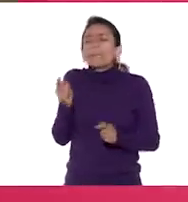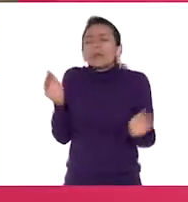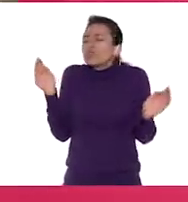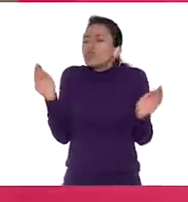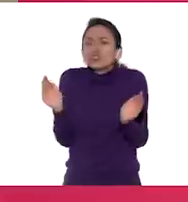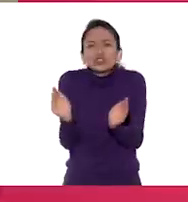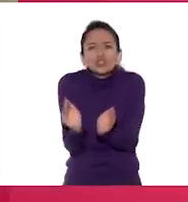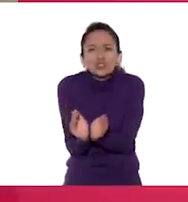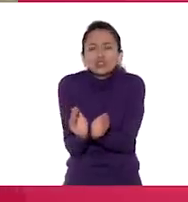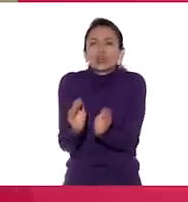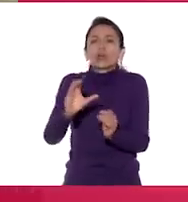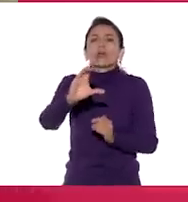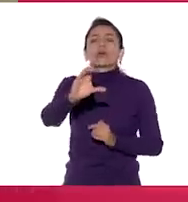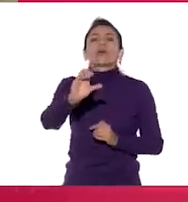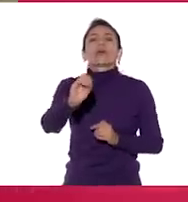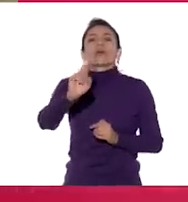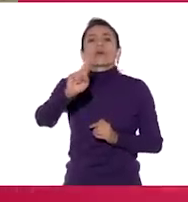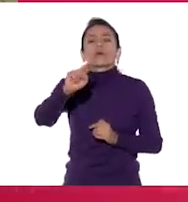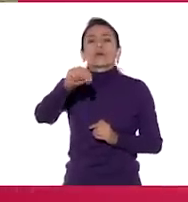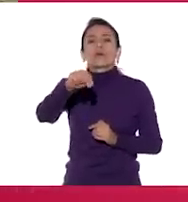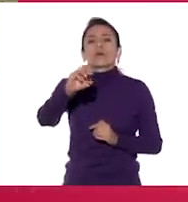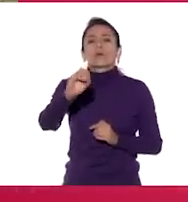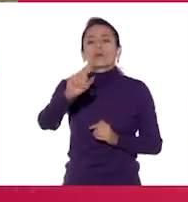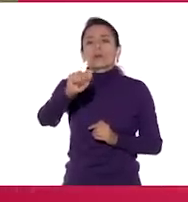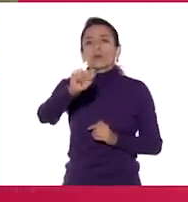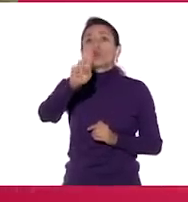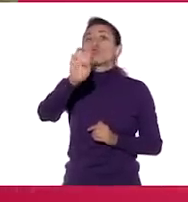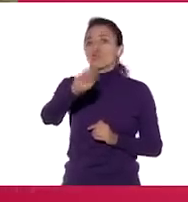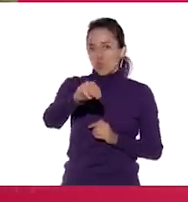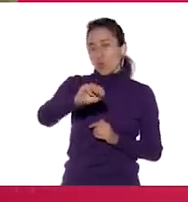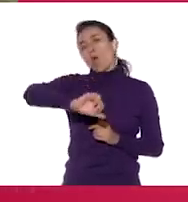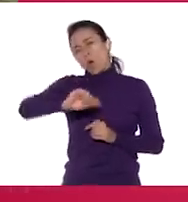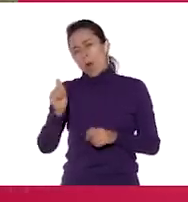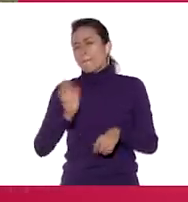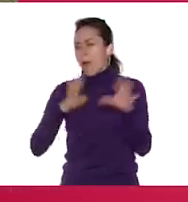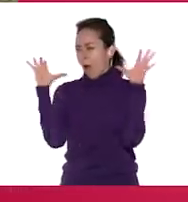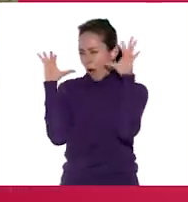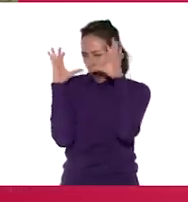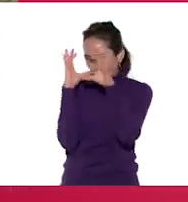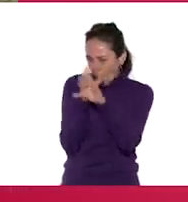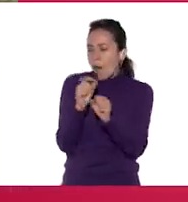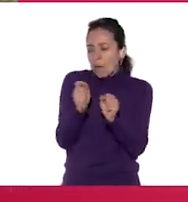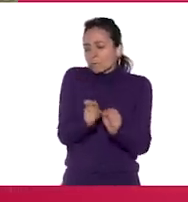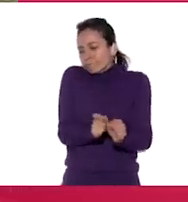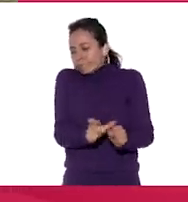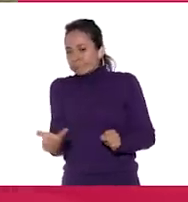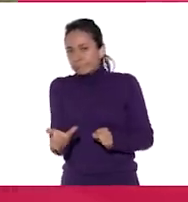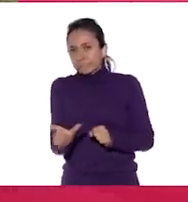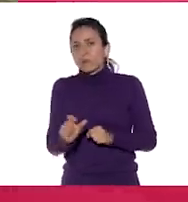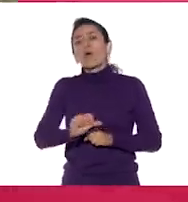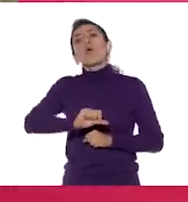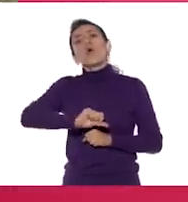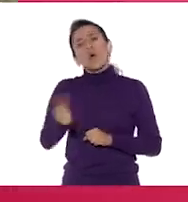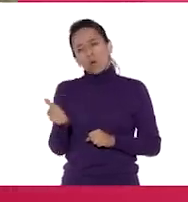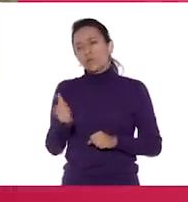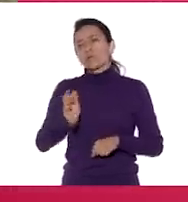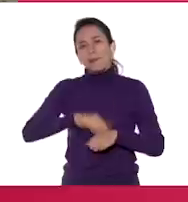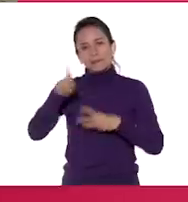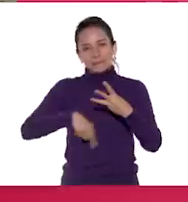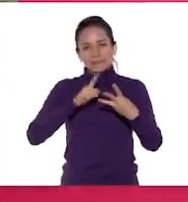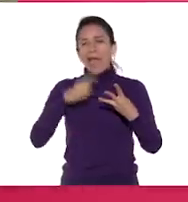llama Phenosoma cornutum. Hay otra que es un poco más oscura, que se llama Phenosoma orbicularis, es más grande. Y luego hay el que todo el mundo conoce,